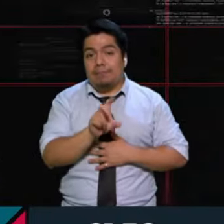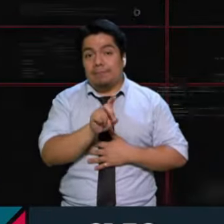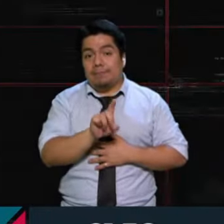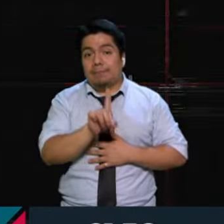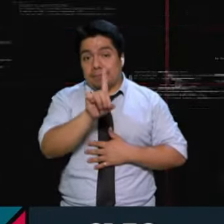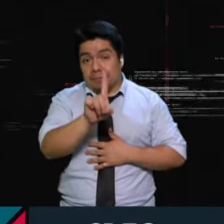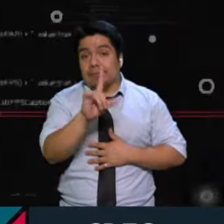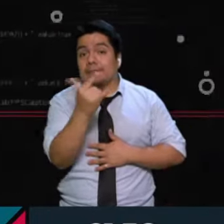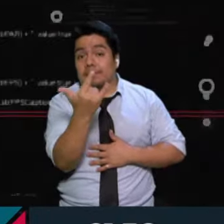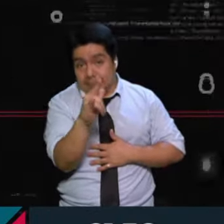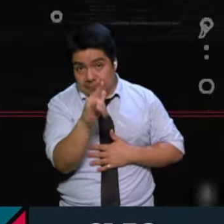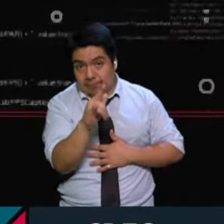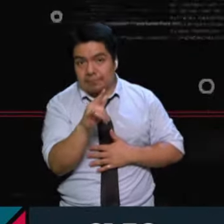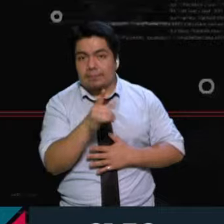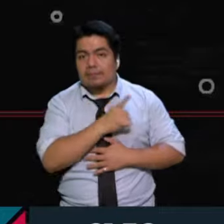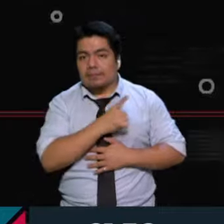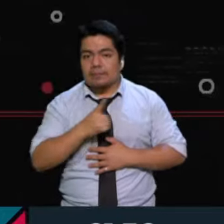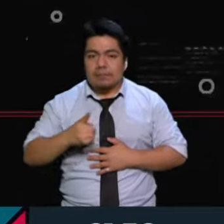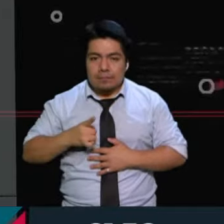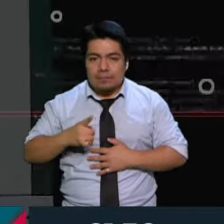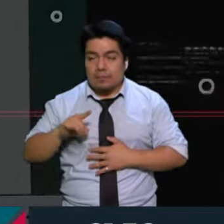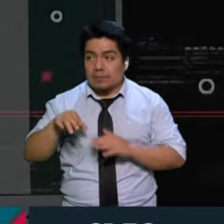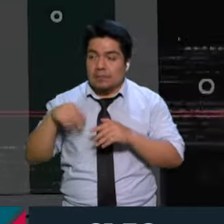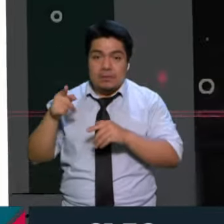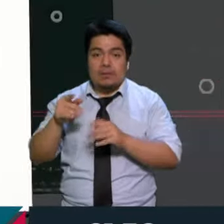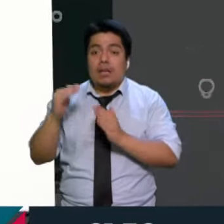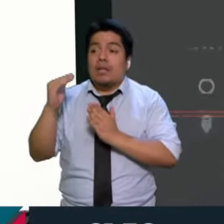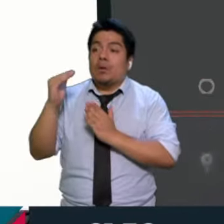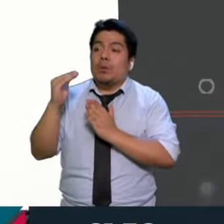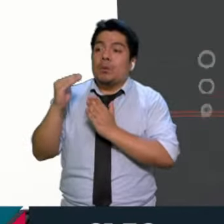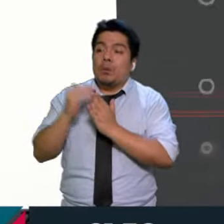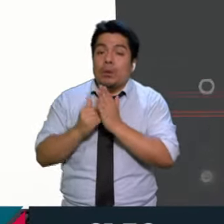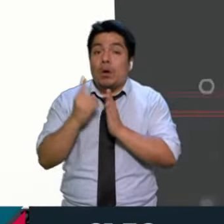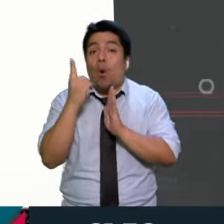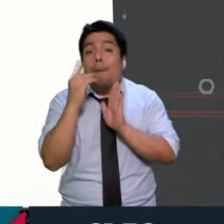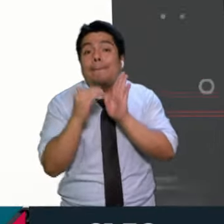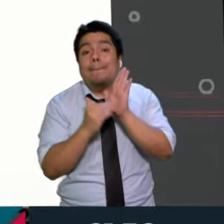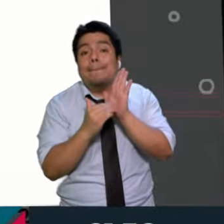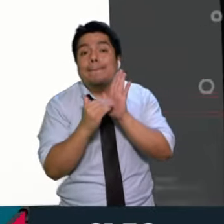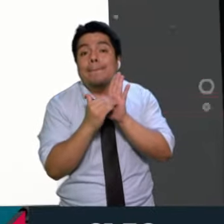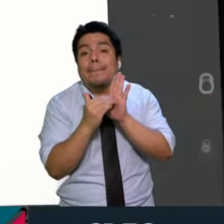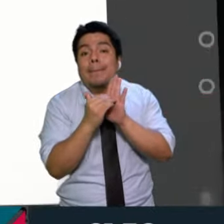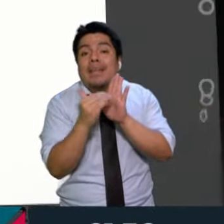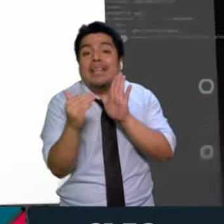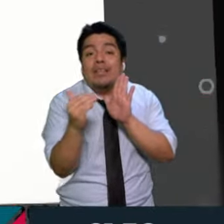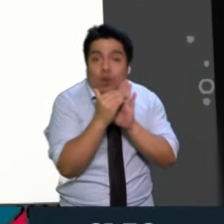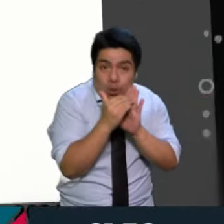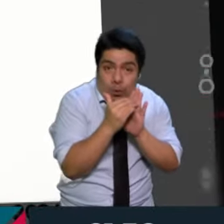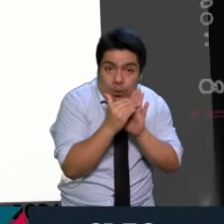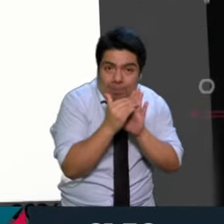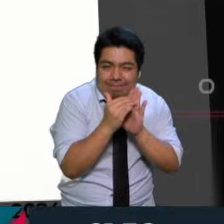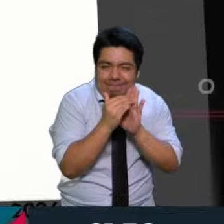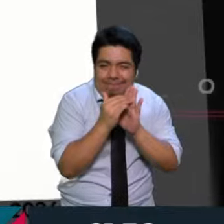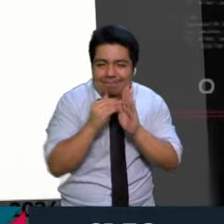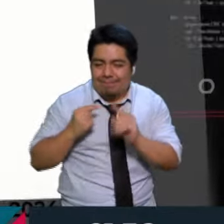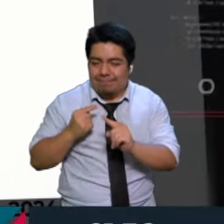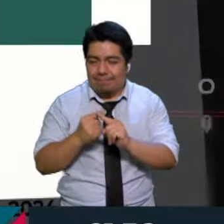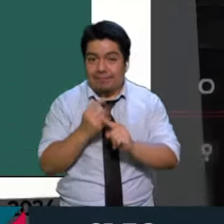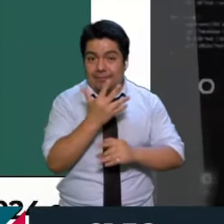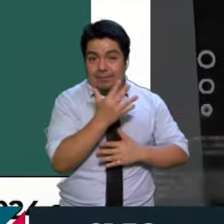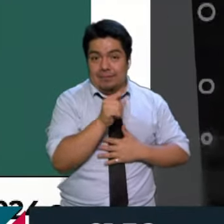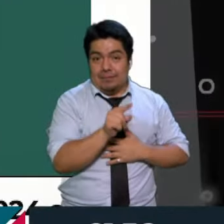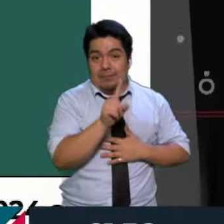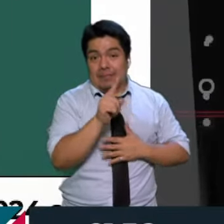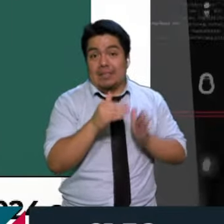de julio, la deuda externa incluso se redujo 1 billón de pesos durante la actual administración, al pasar de